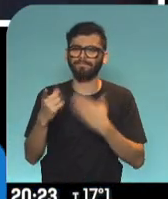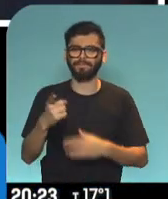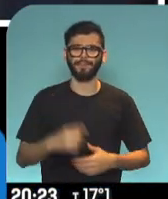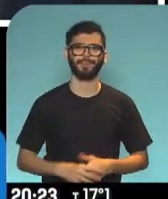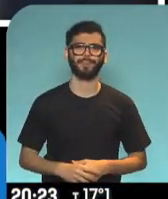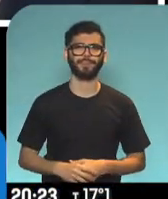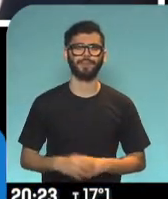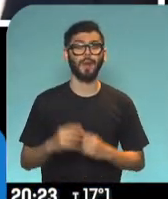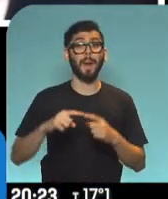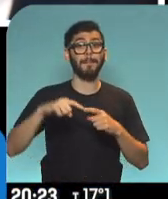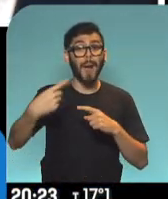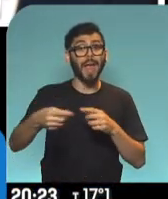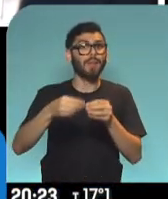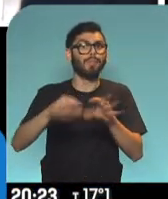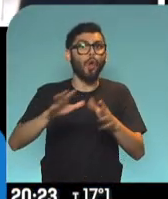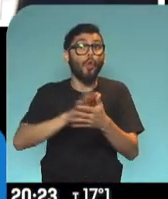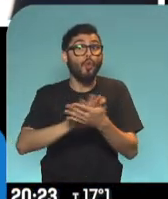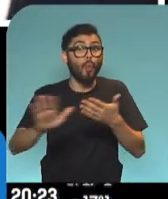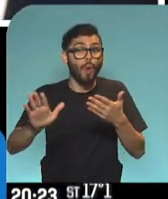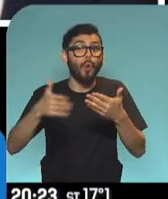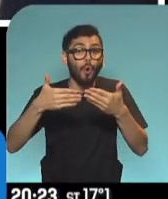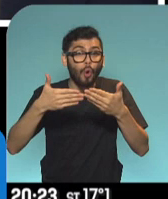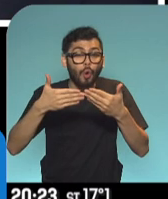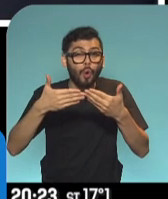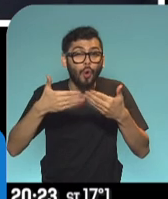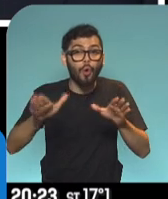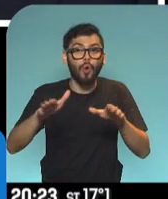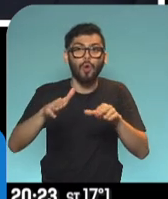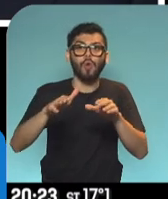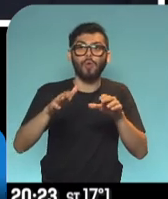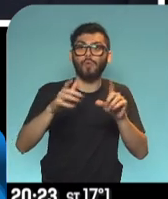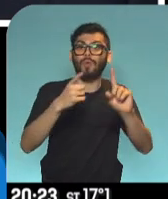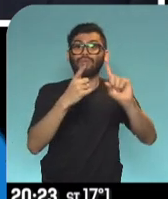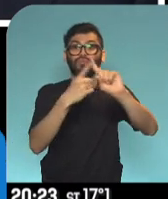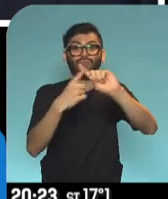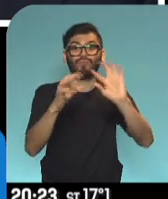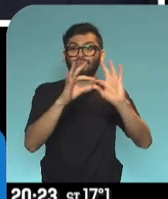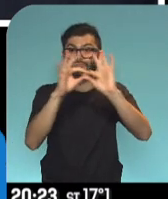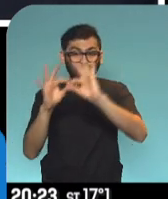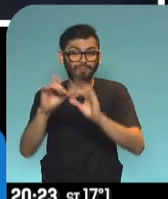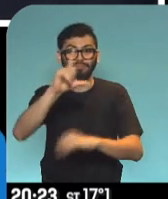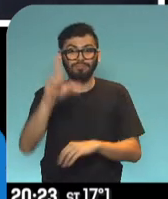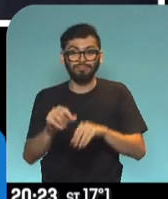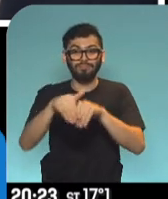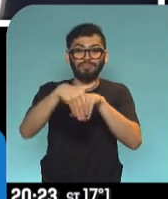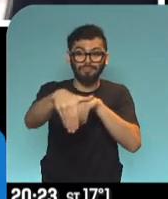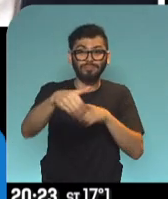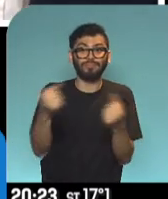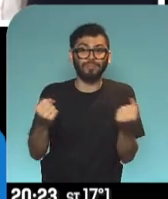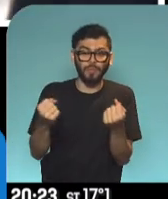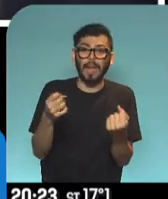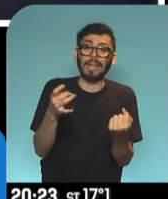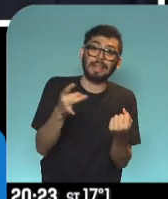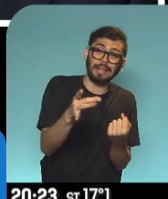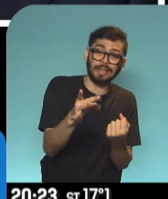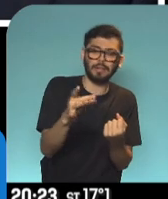de mañana comienza esta nueva etapa de apertura y conectividad en la República Argentina para el transporte terrestre, tanto